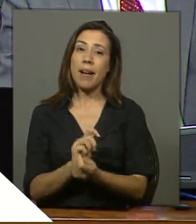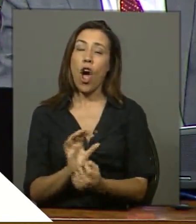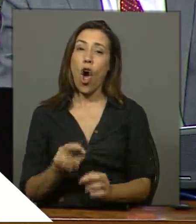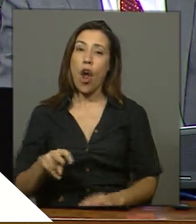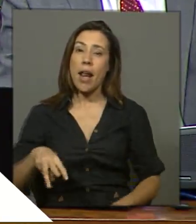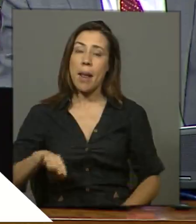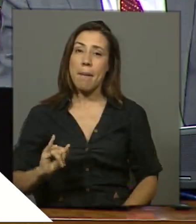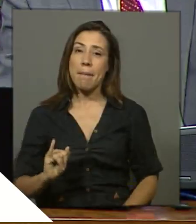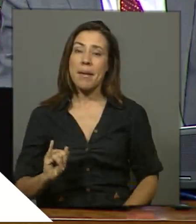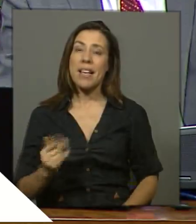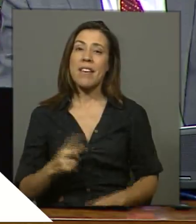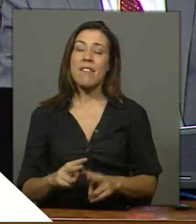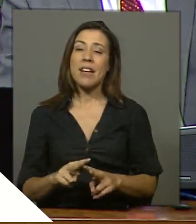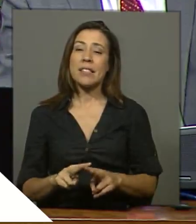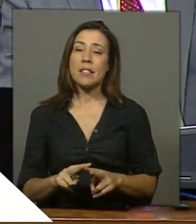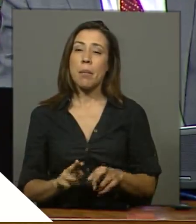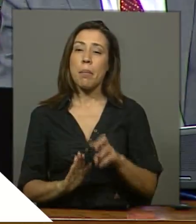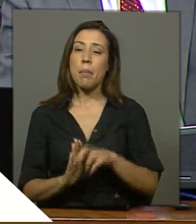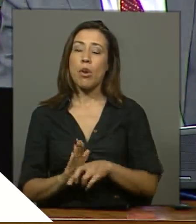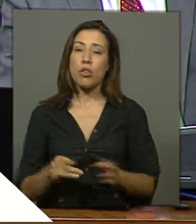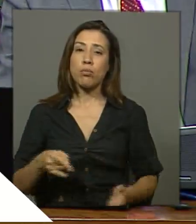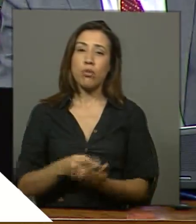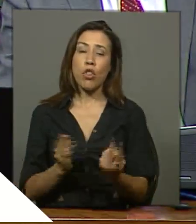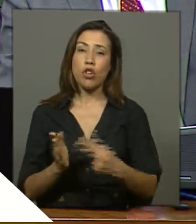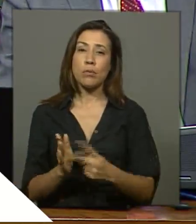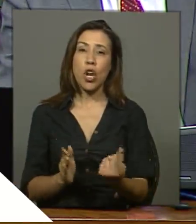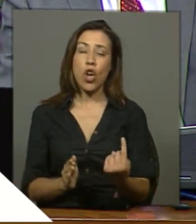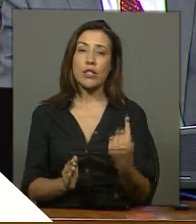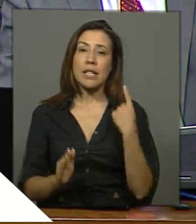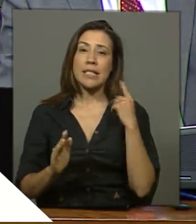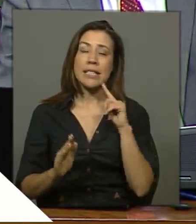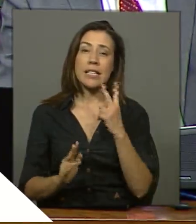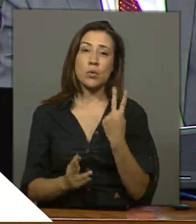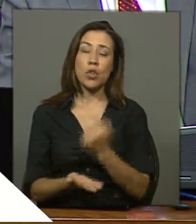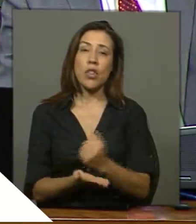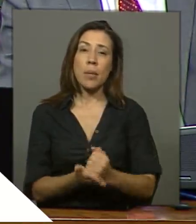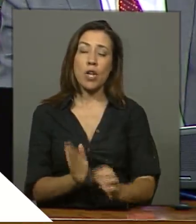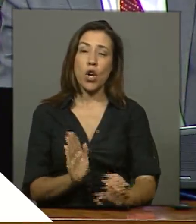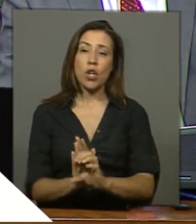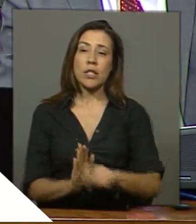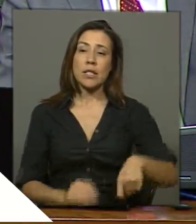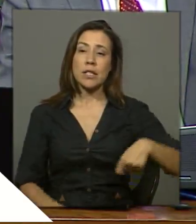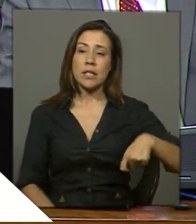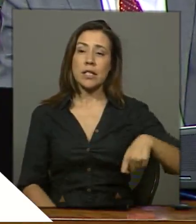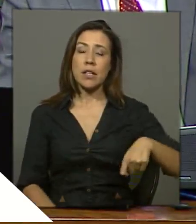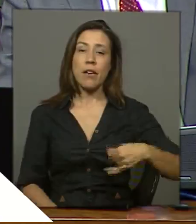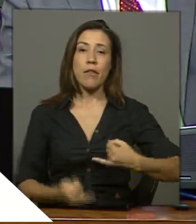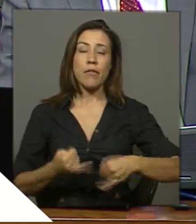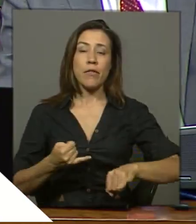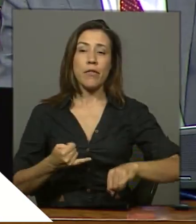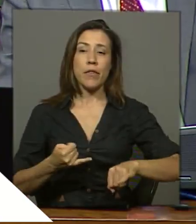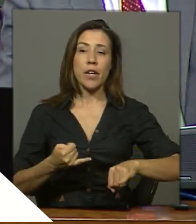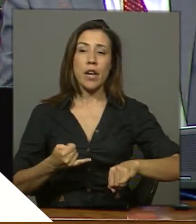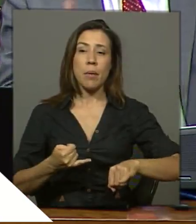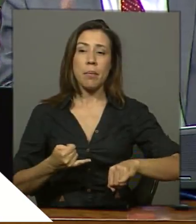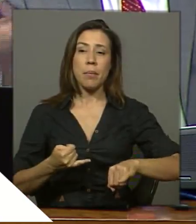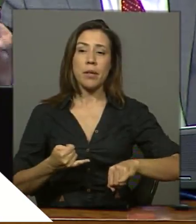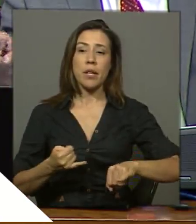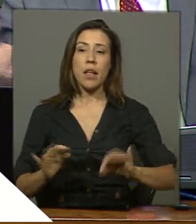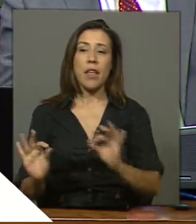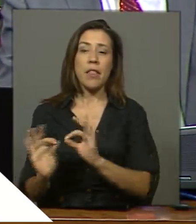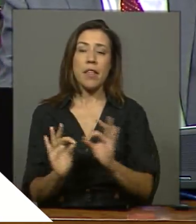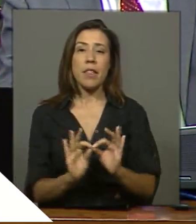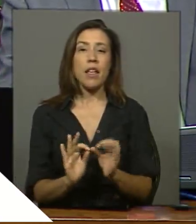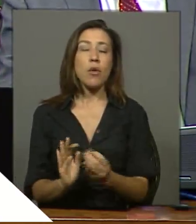onemi que se hará con el proyecto ingresado en 2011 que se encuentra en segundo trámite constitucional en el senado y finalmente detalle el